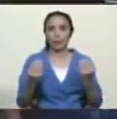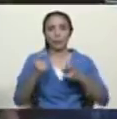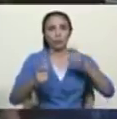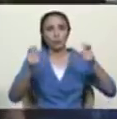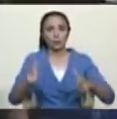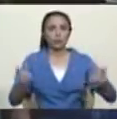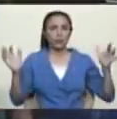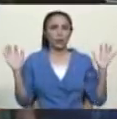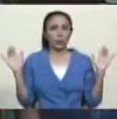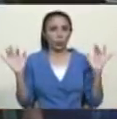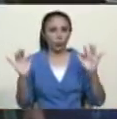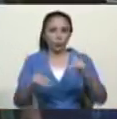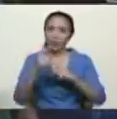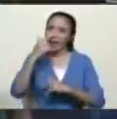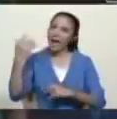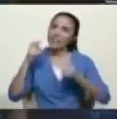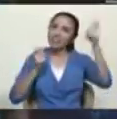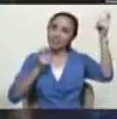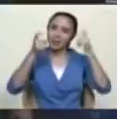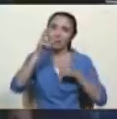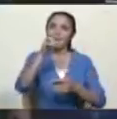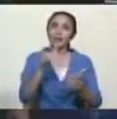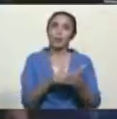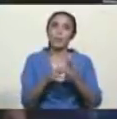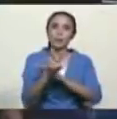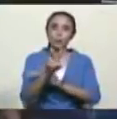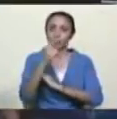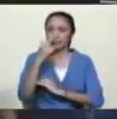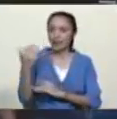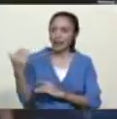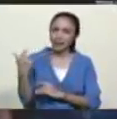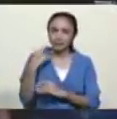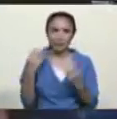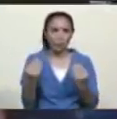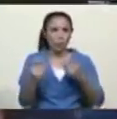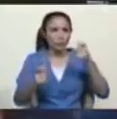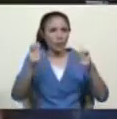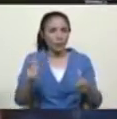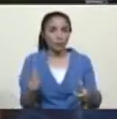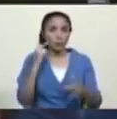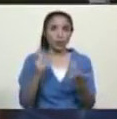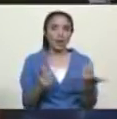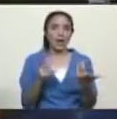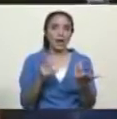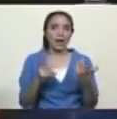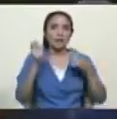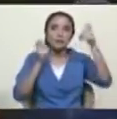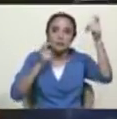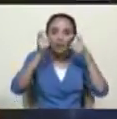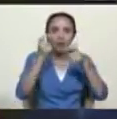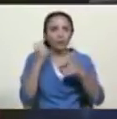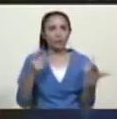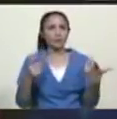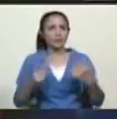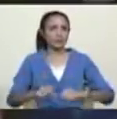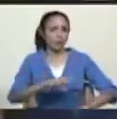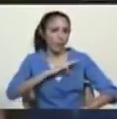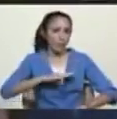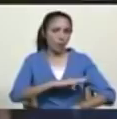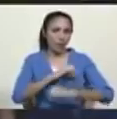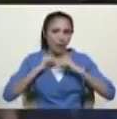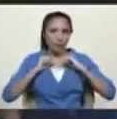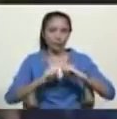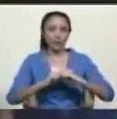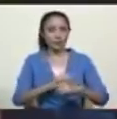¿vale? Una cosa extraordinaria. Y de aquí se fue el comandante Chávez con la moral a millón a